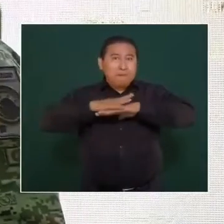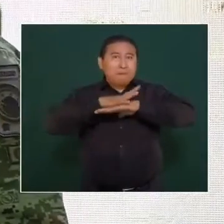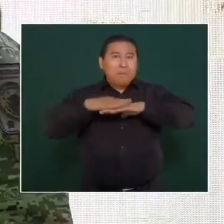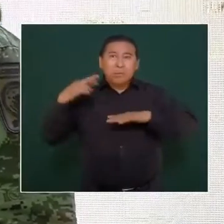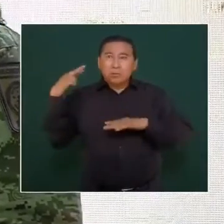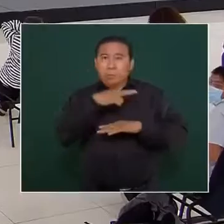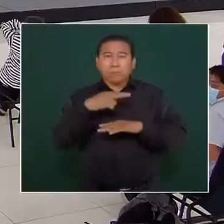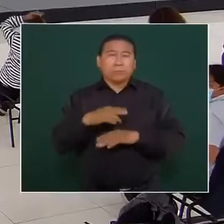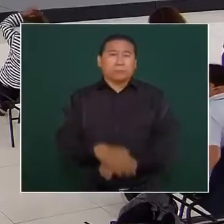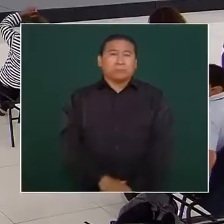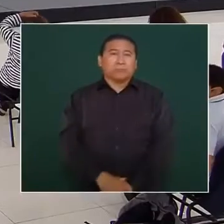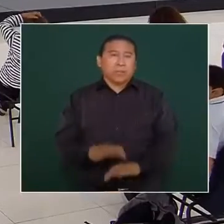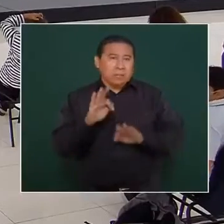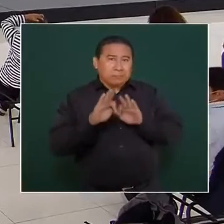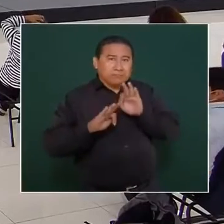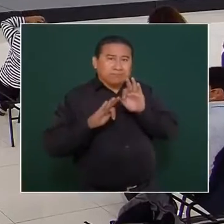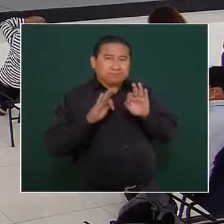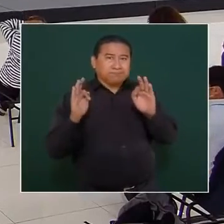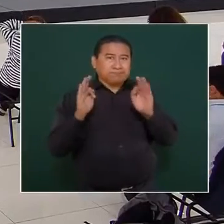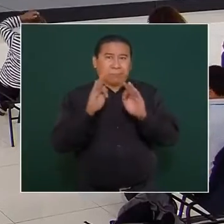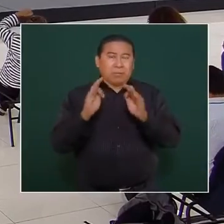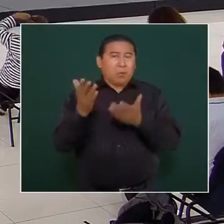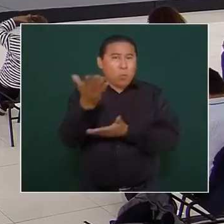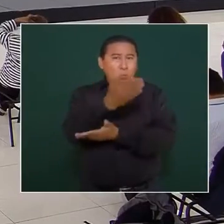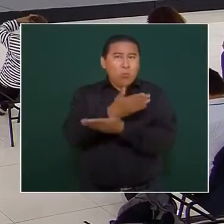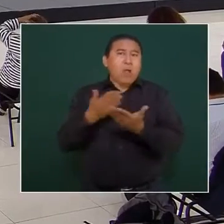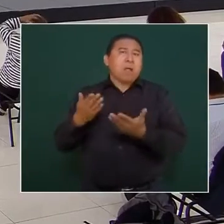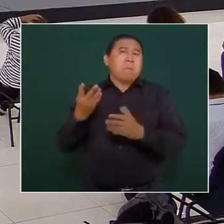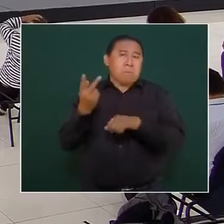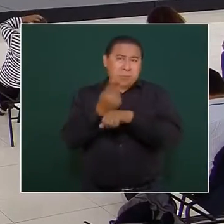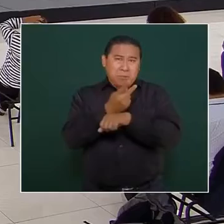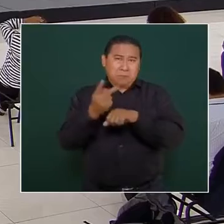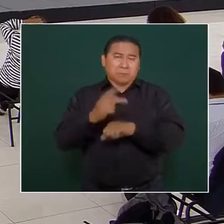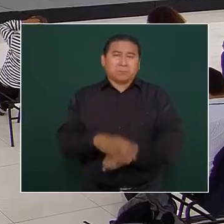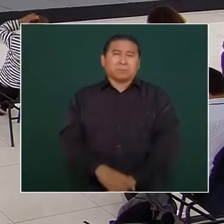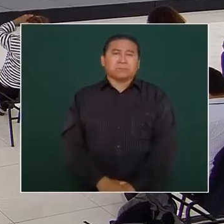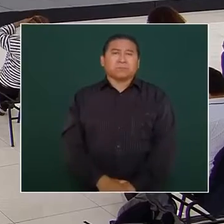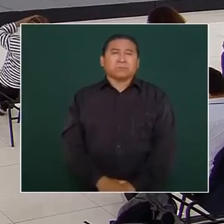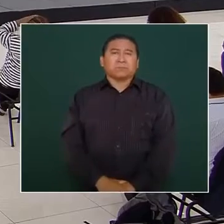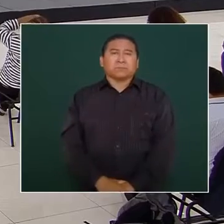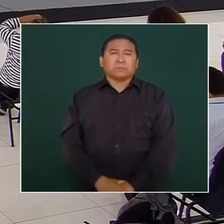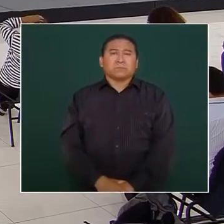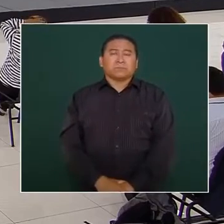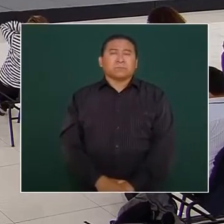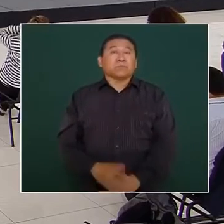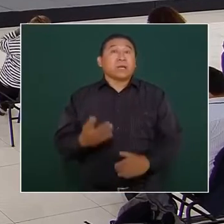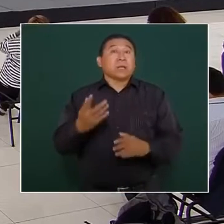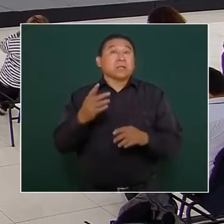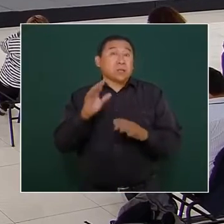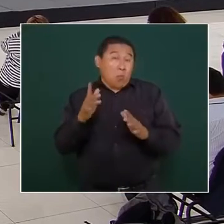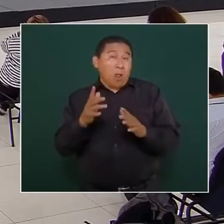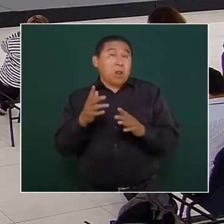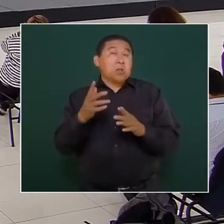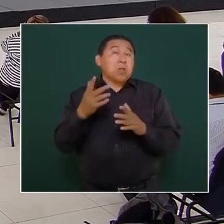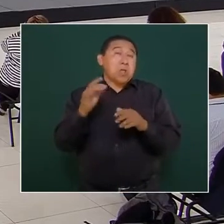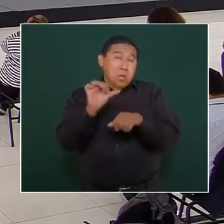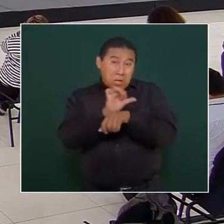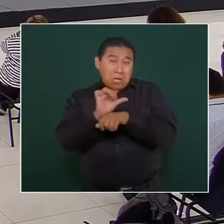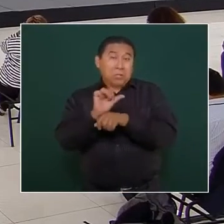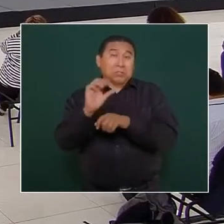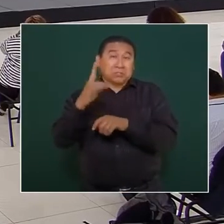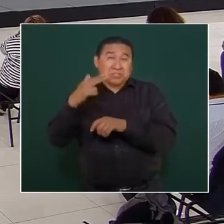con rapidez y atender algún evento que se esté generando. también vehículos Cheyenne para hacer